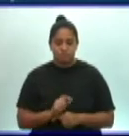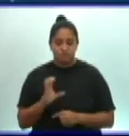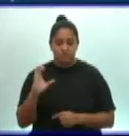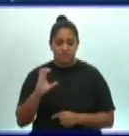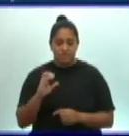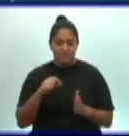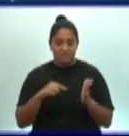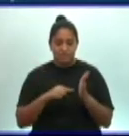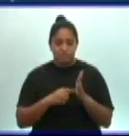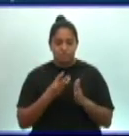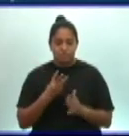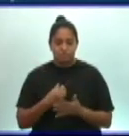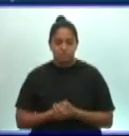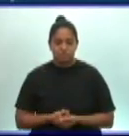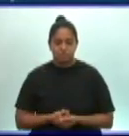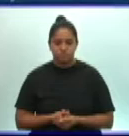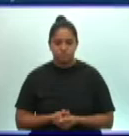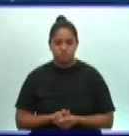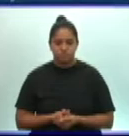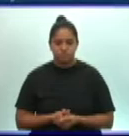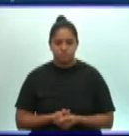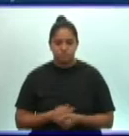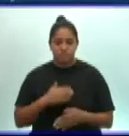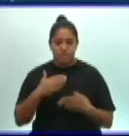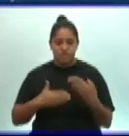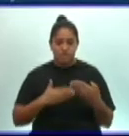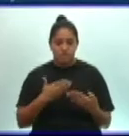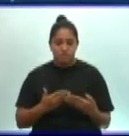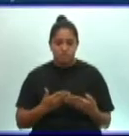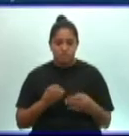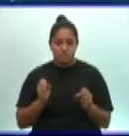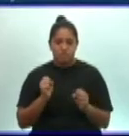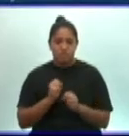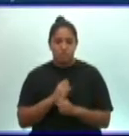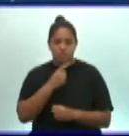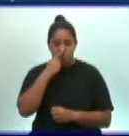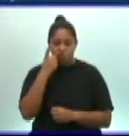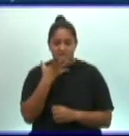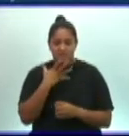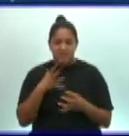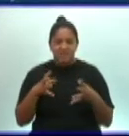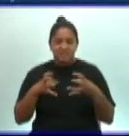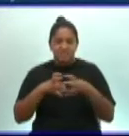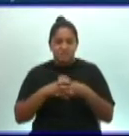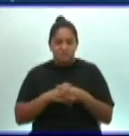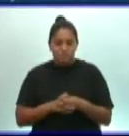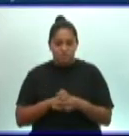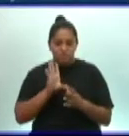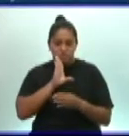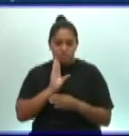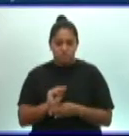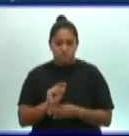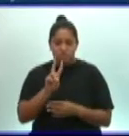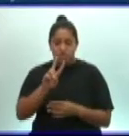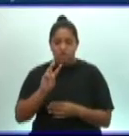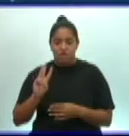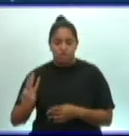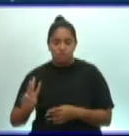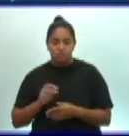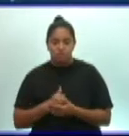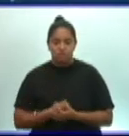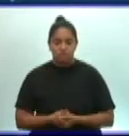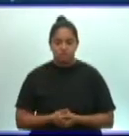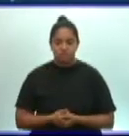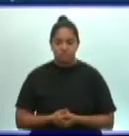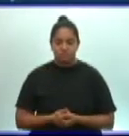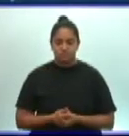de C3, en el proceso donde el gas se comprime, como decíamos ahorita, para responder según la